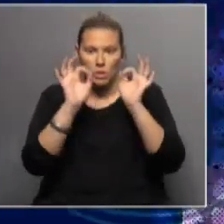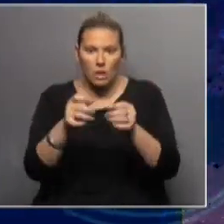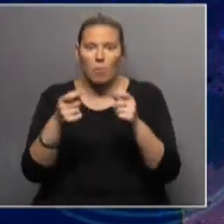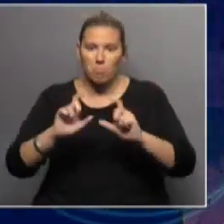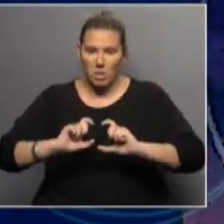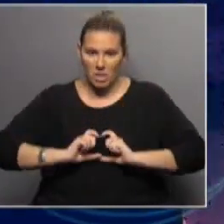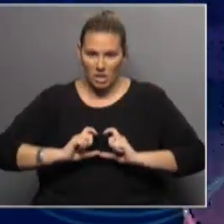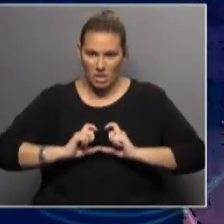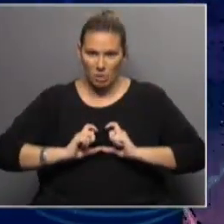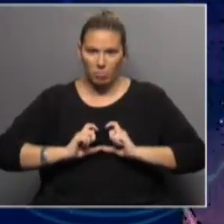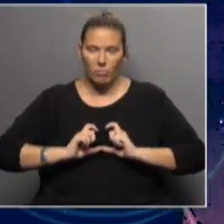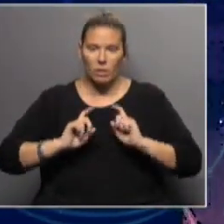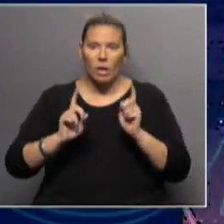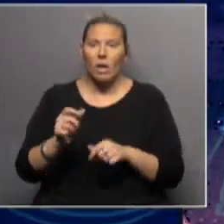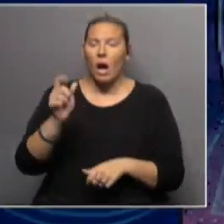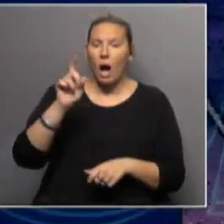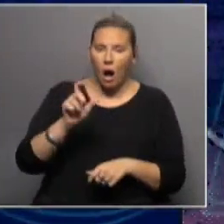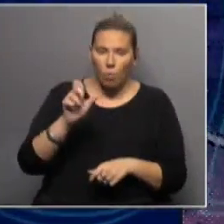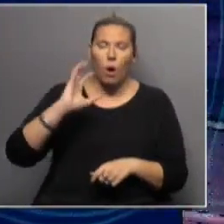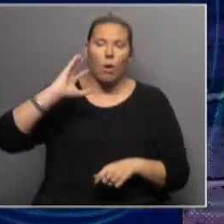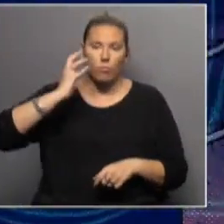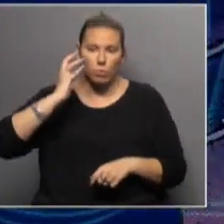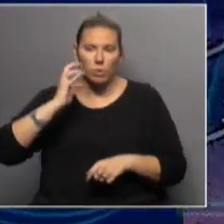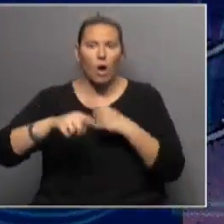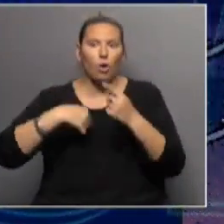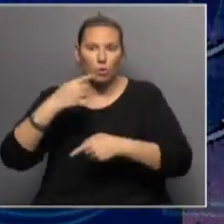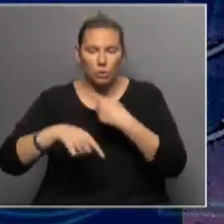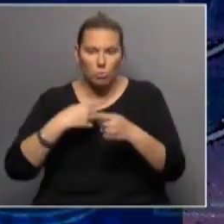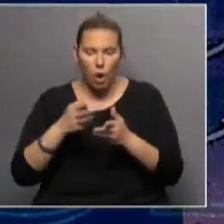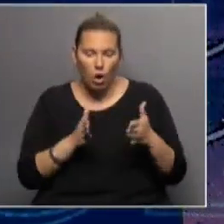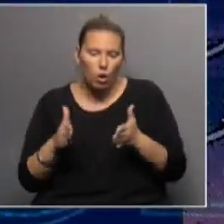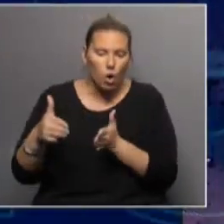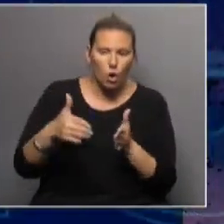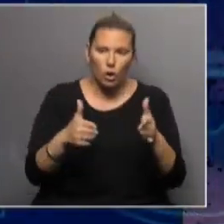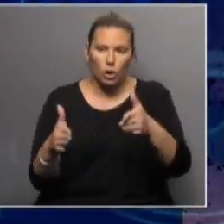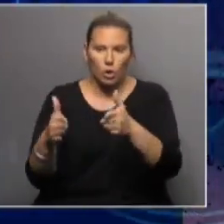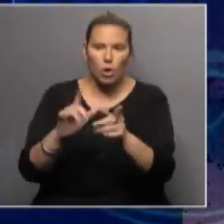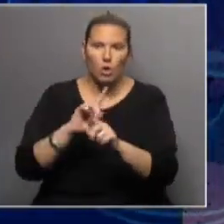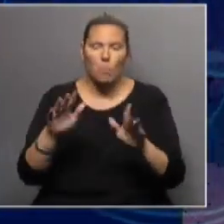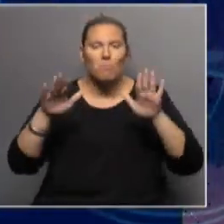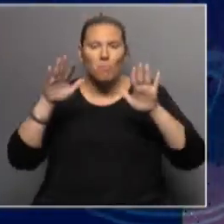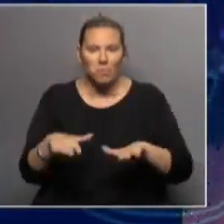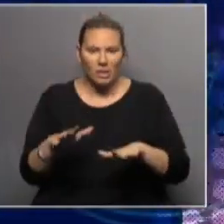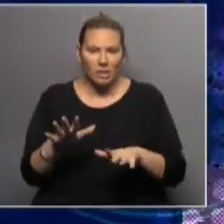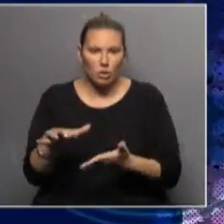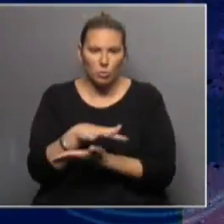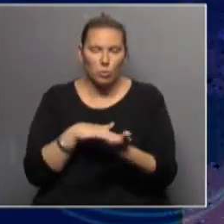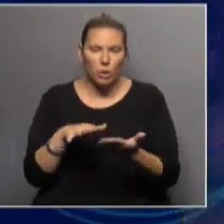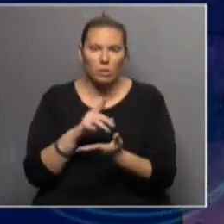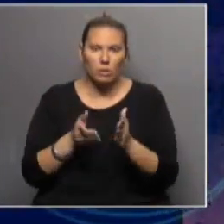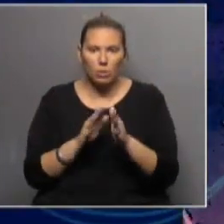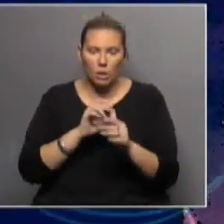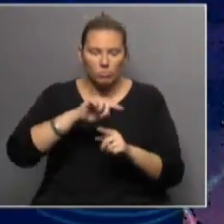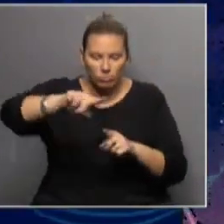medalla, se le da la hidratación, la fruta y siguen, o sea, se hace un corredor para que no se estacionen en el lugar, sino que